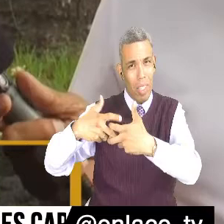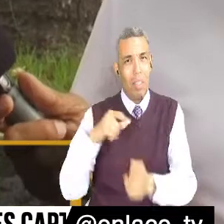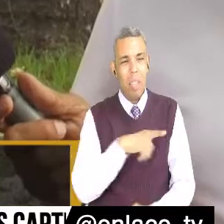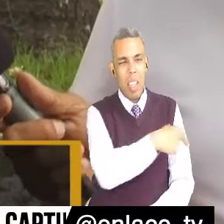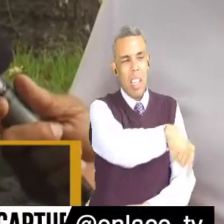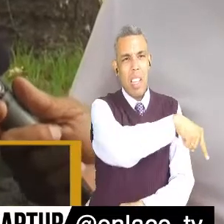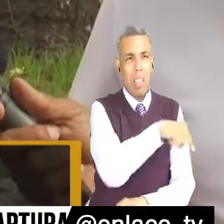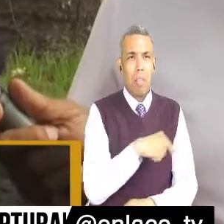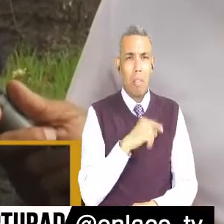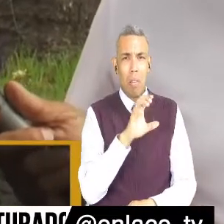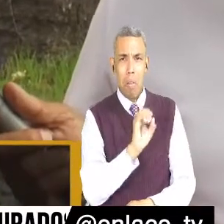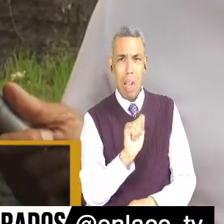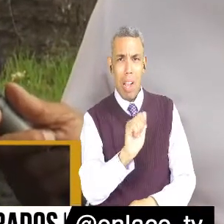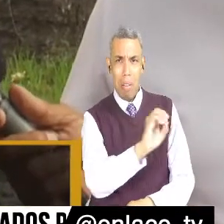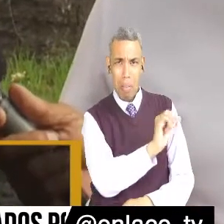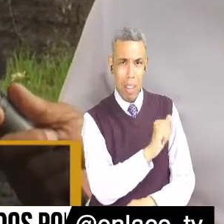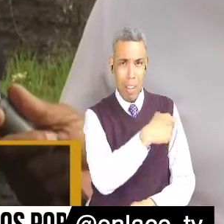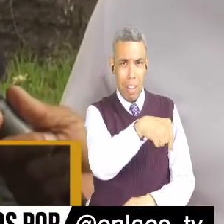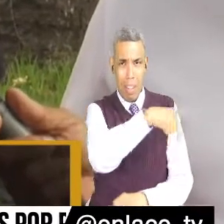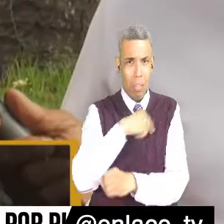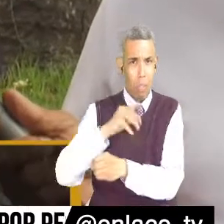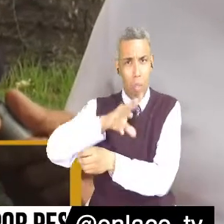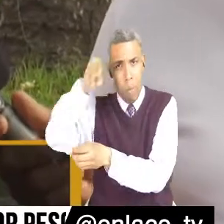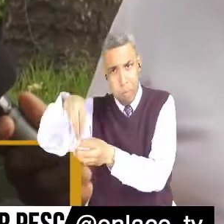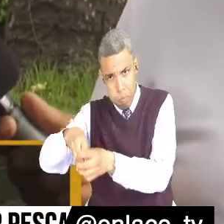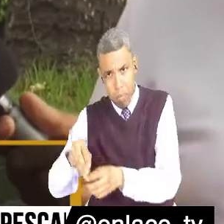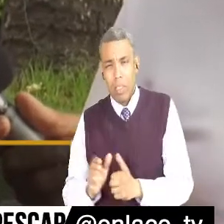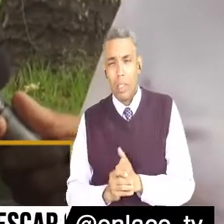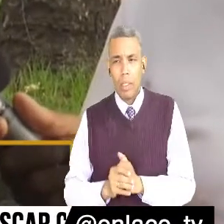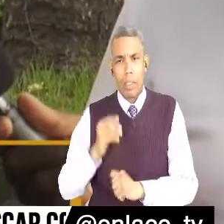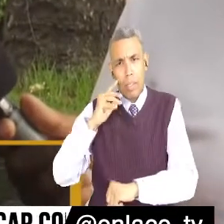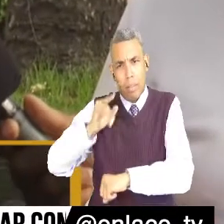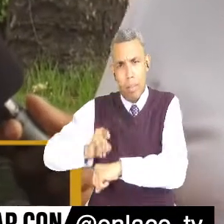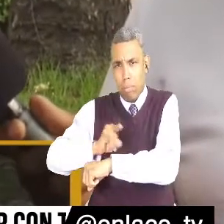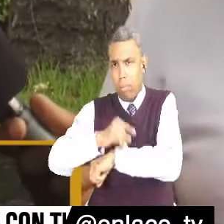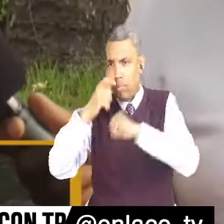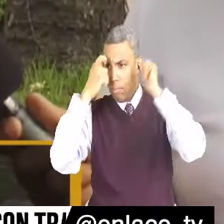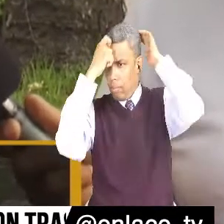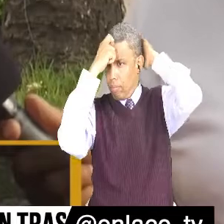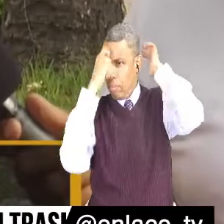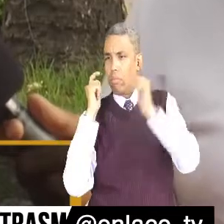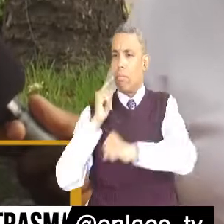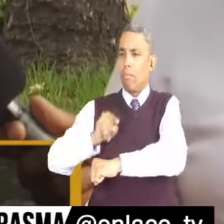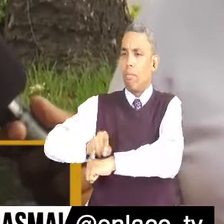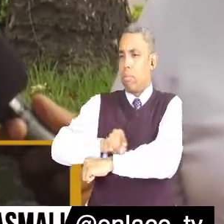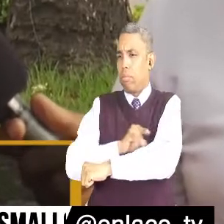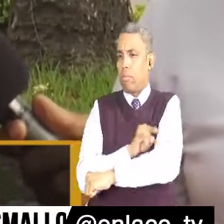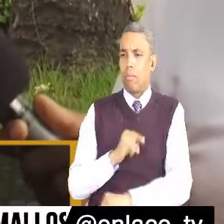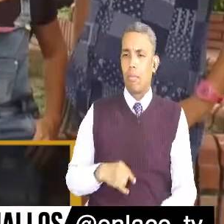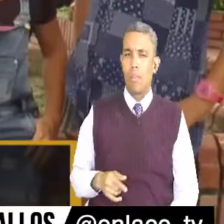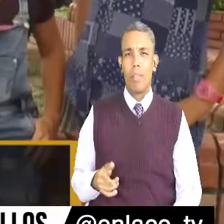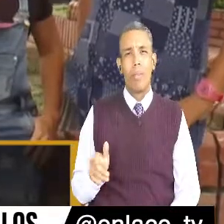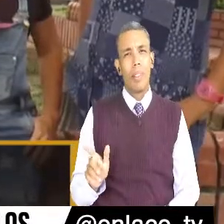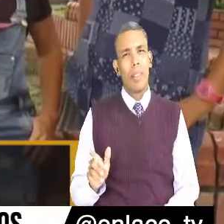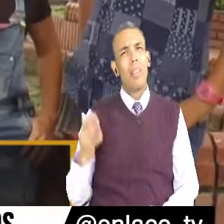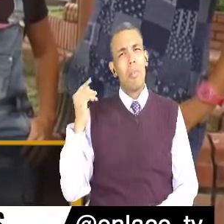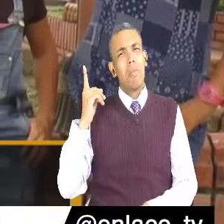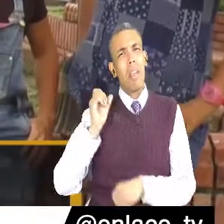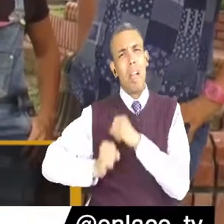un año también estuvimos en los medios Enlace trayendo, dando a conocer a todo el pueblo barramejo la